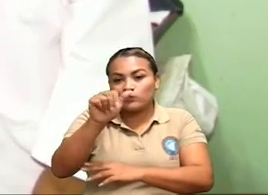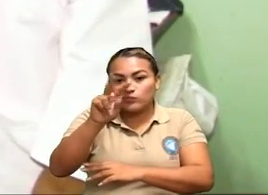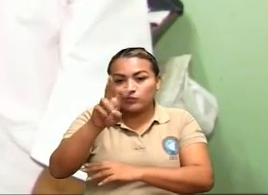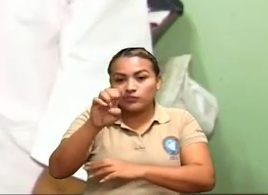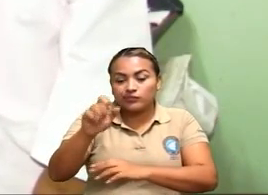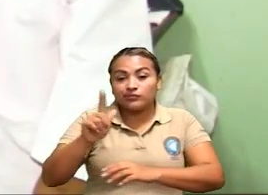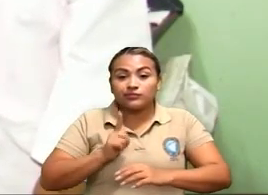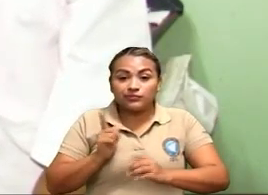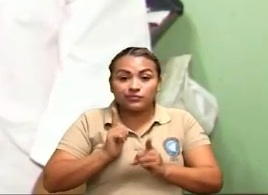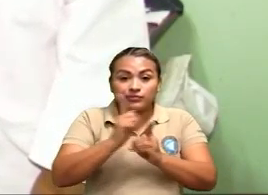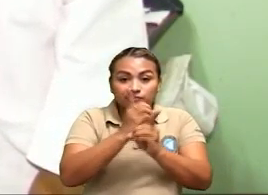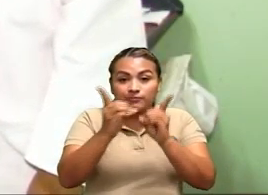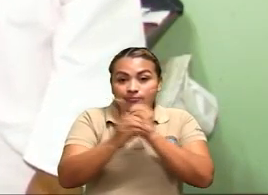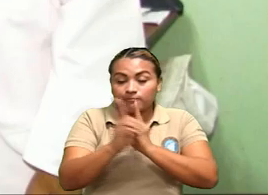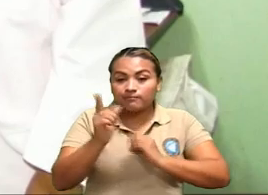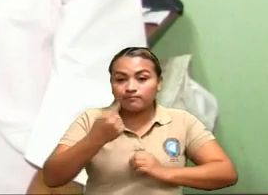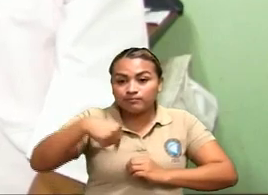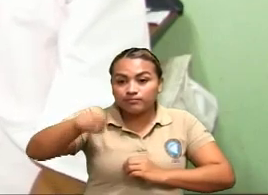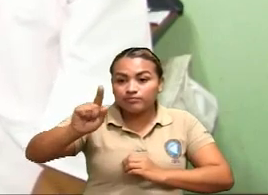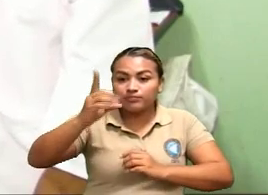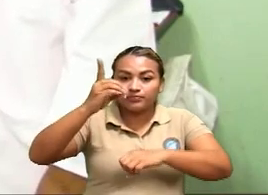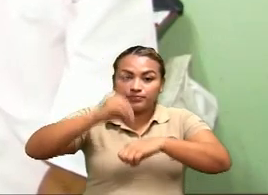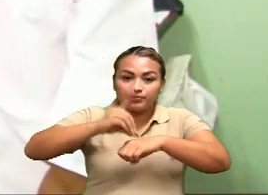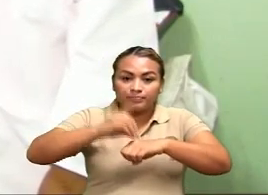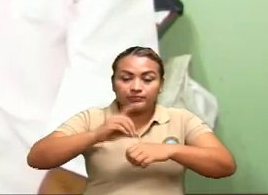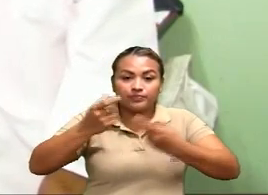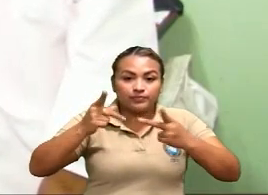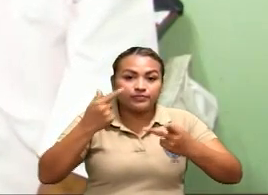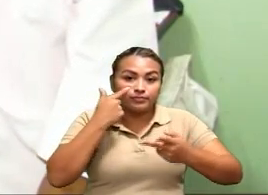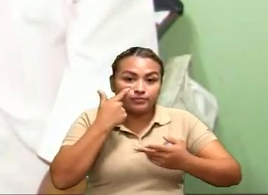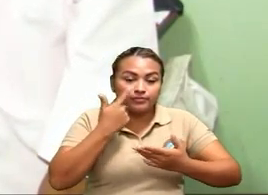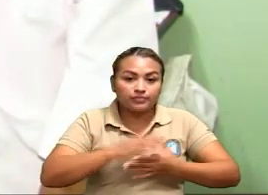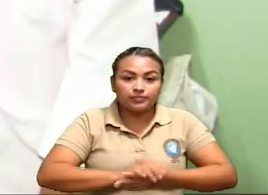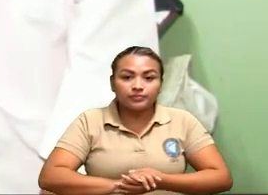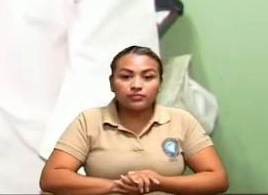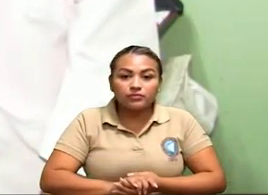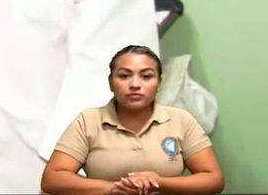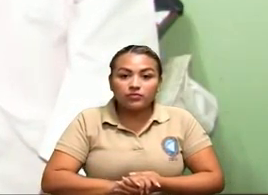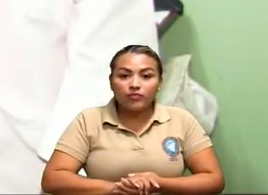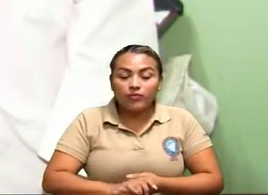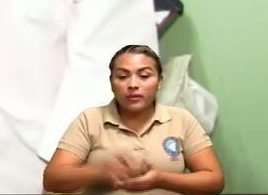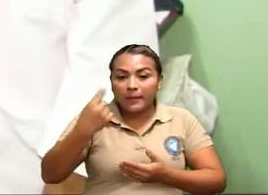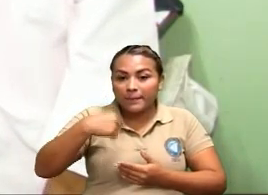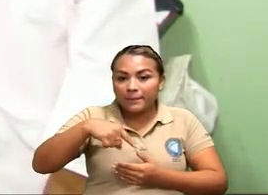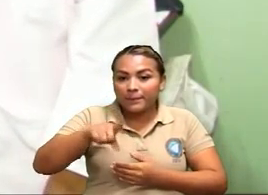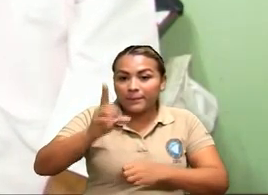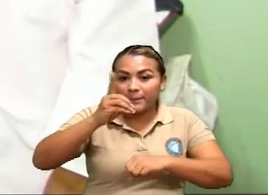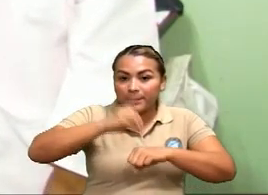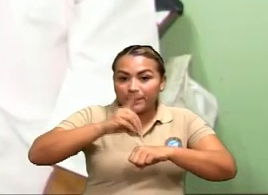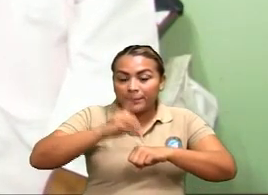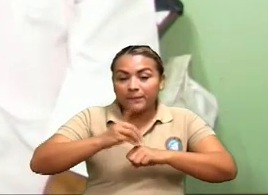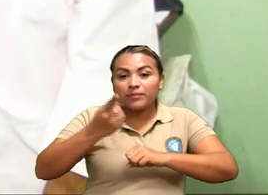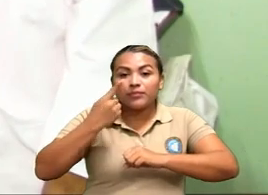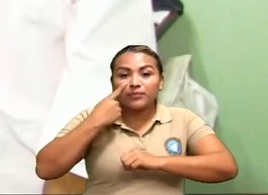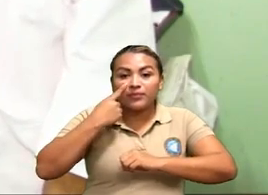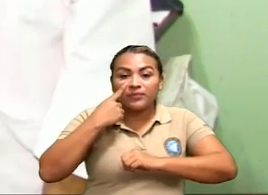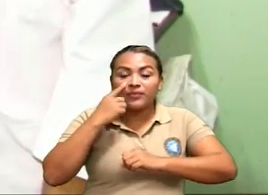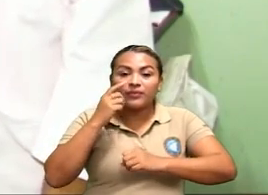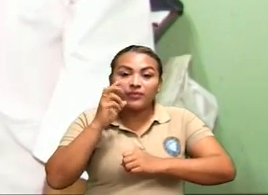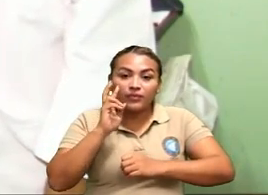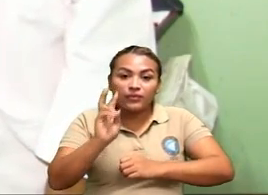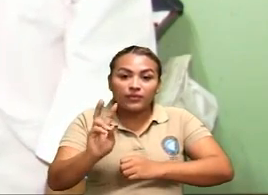médico. Pero ¿qué tanto es esa costumbre de los nicaragüenses por ir al doctor y ver